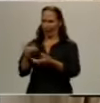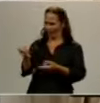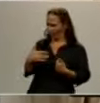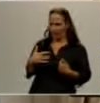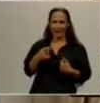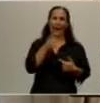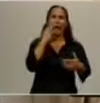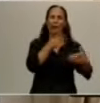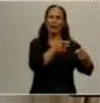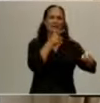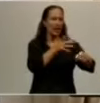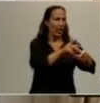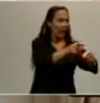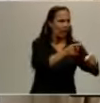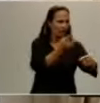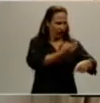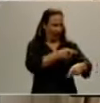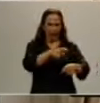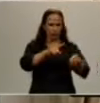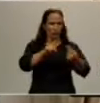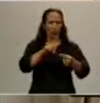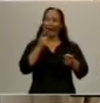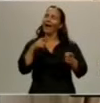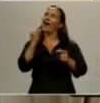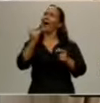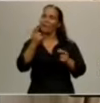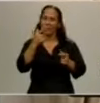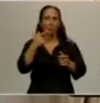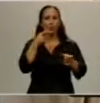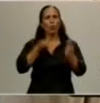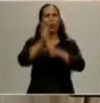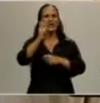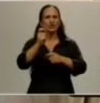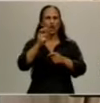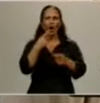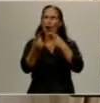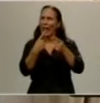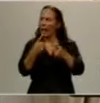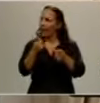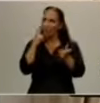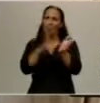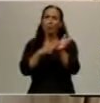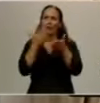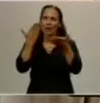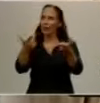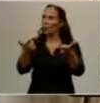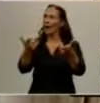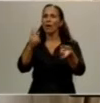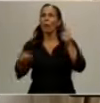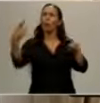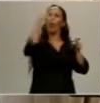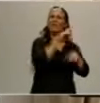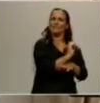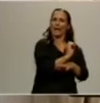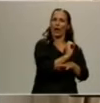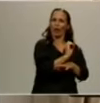eran falsas, cómo cosas que luego no pudieron demostrarse en el juicio oral, y todo volvió a foja cero, hace 21 años